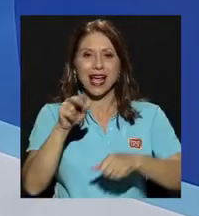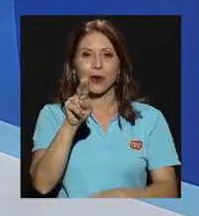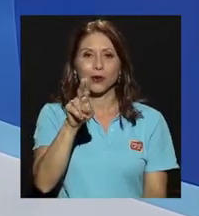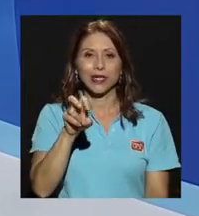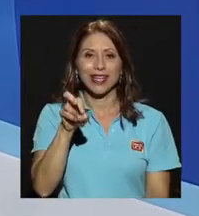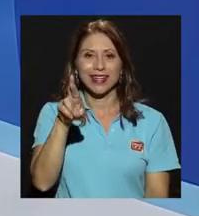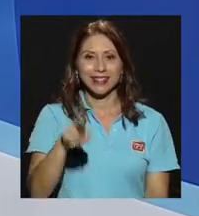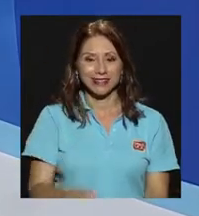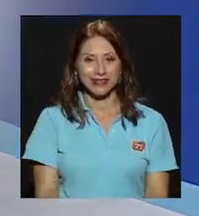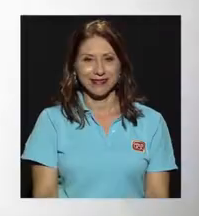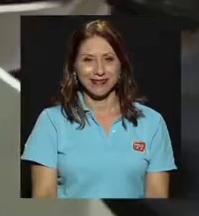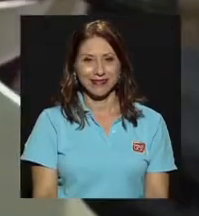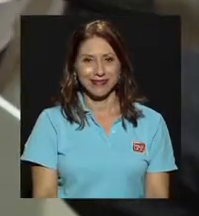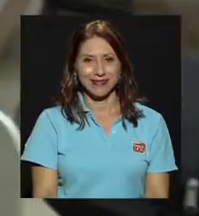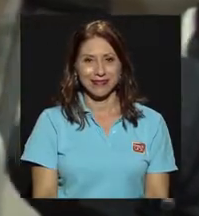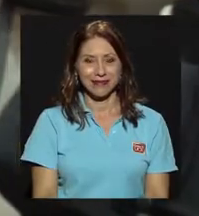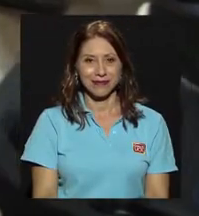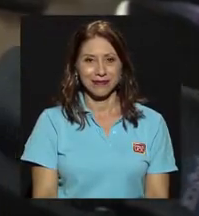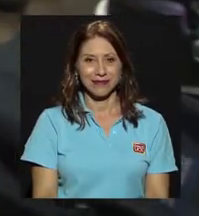de la UCR.